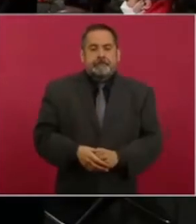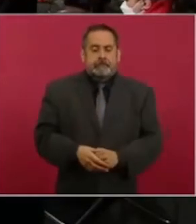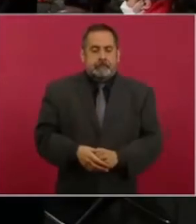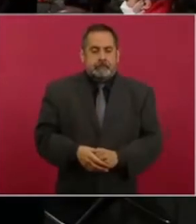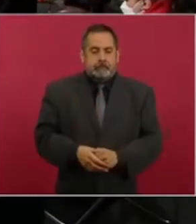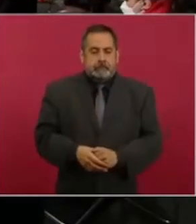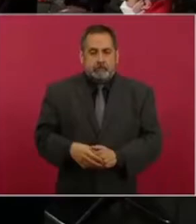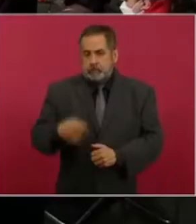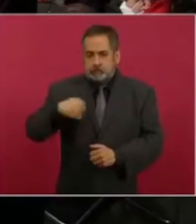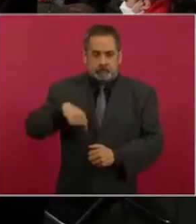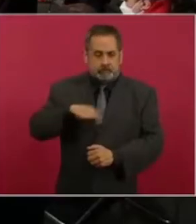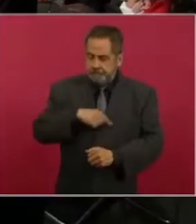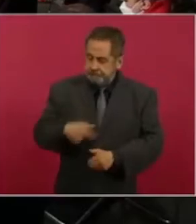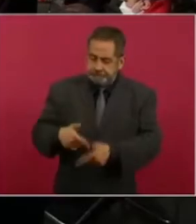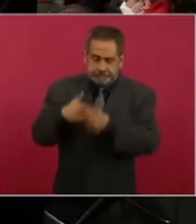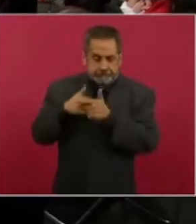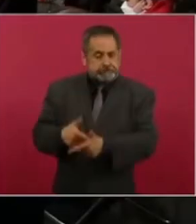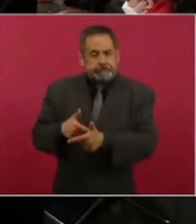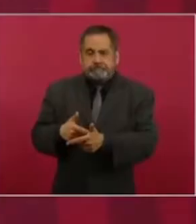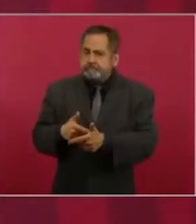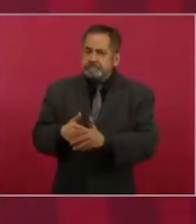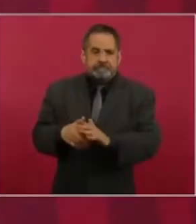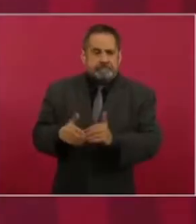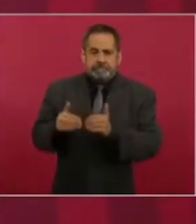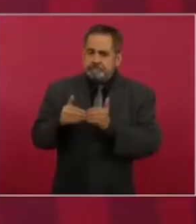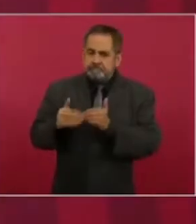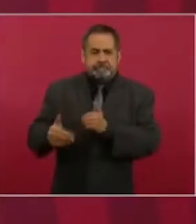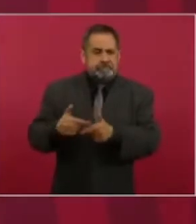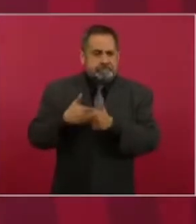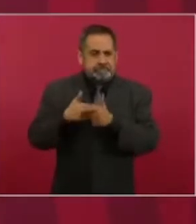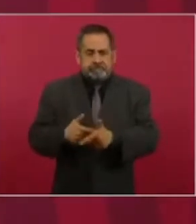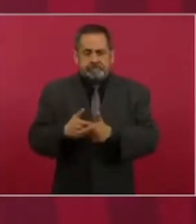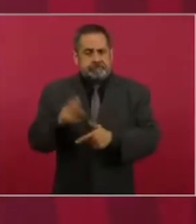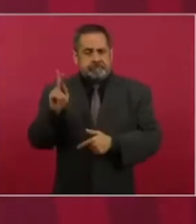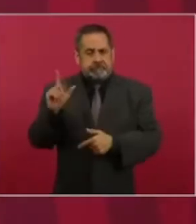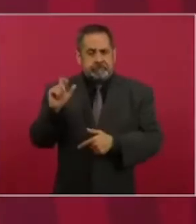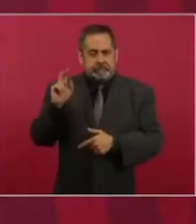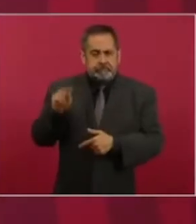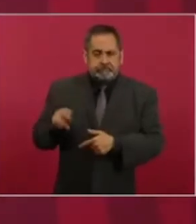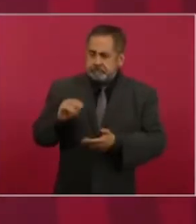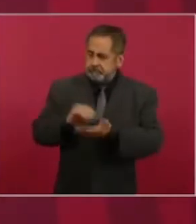Nosotros vamos a continuar con el plan